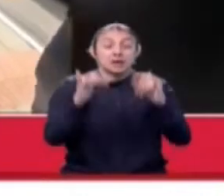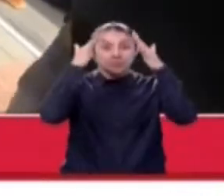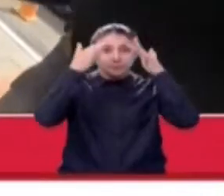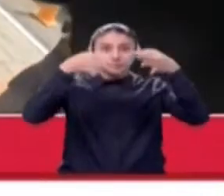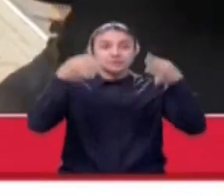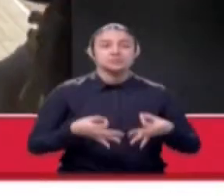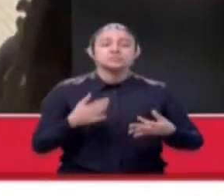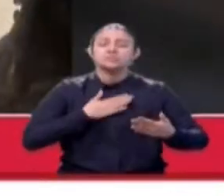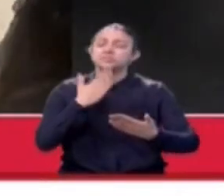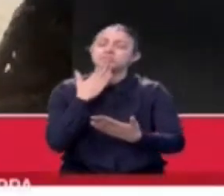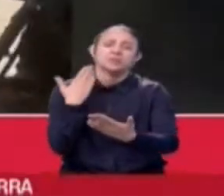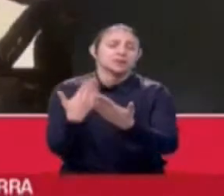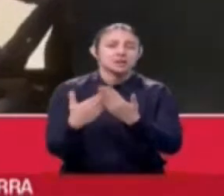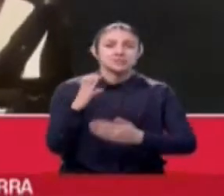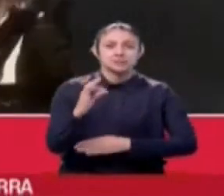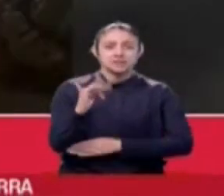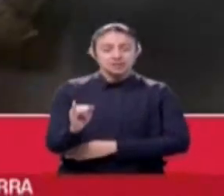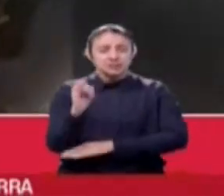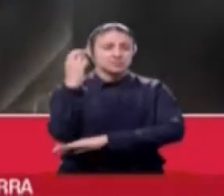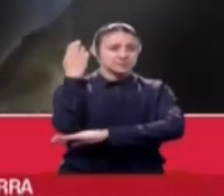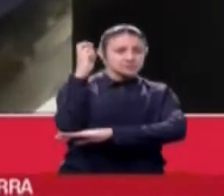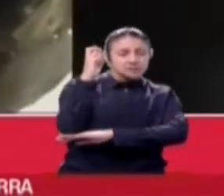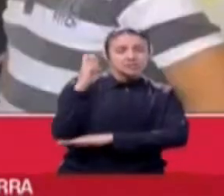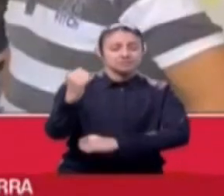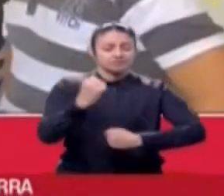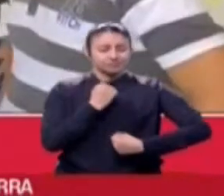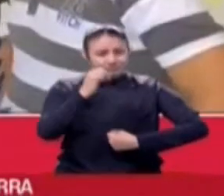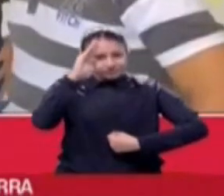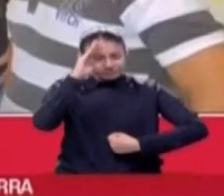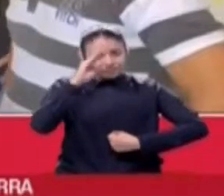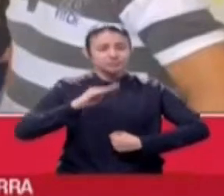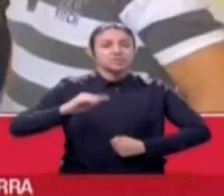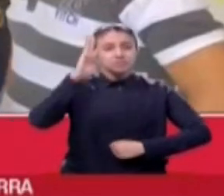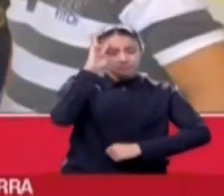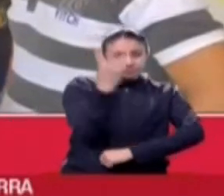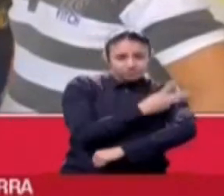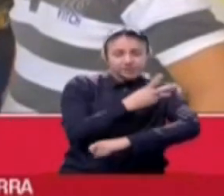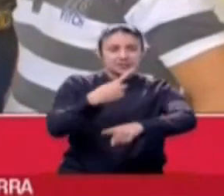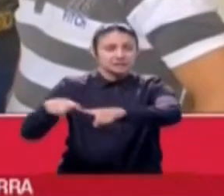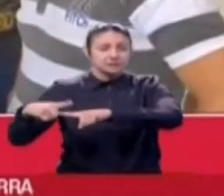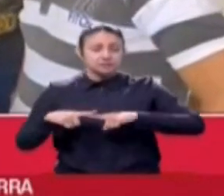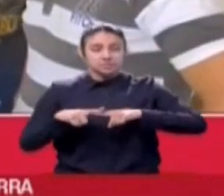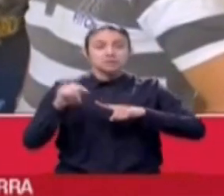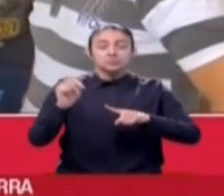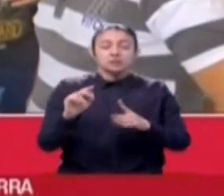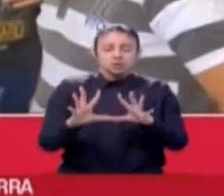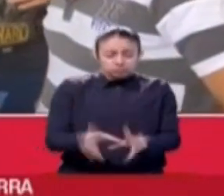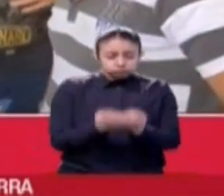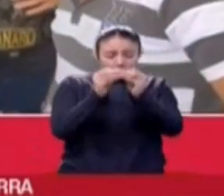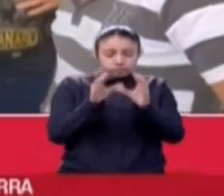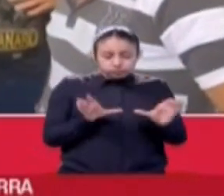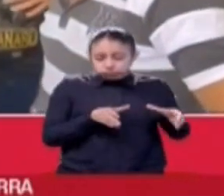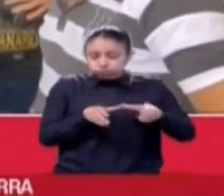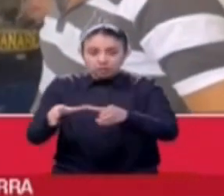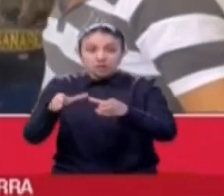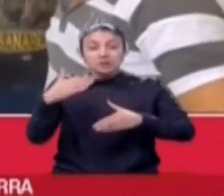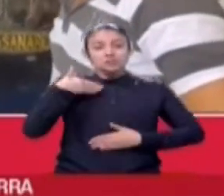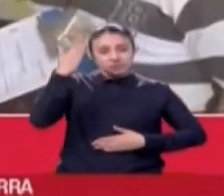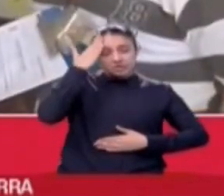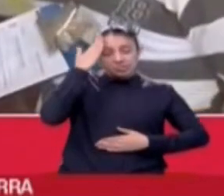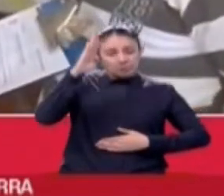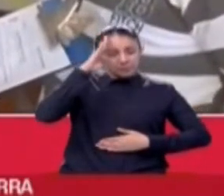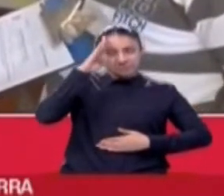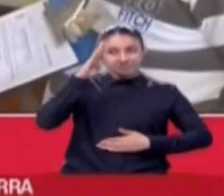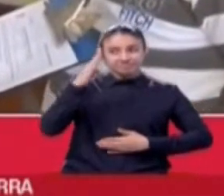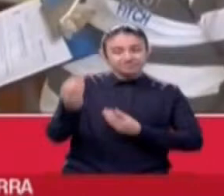Estamos muy agradecidos con el CTI, con la Fiscalía, con el Ejército, con el GAULA del Ejército por realizar este operativo, porque sabemos que la policía nunca lo iba a hacer.